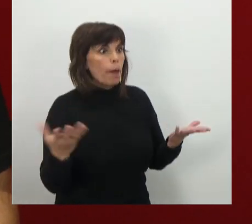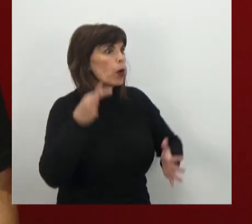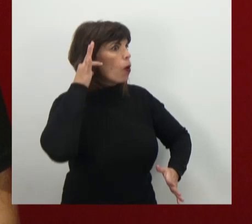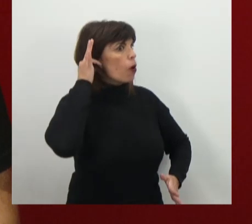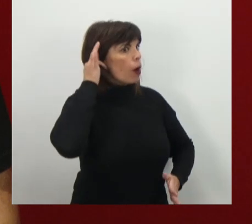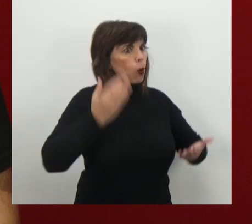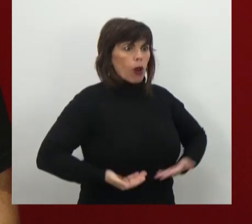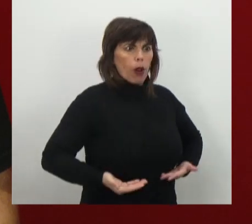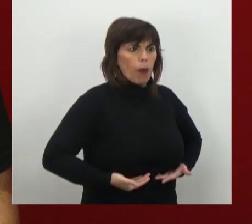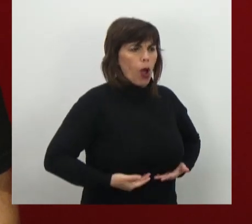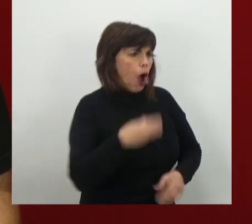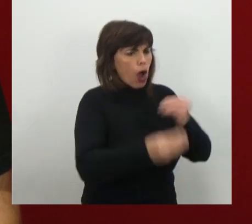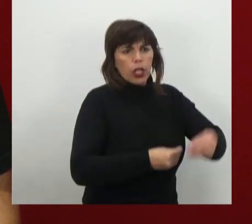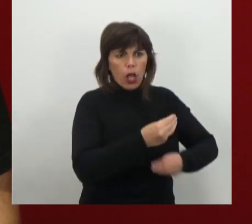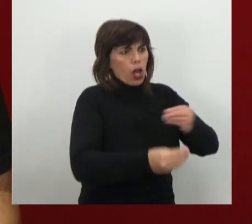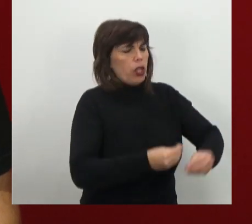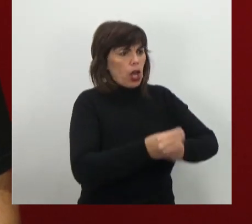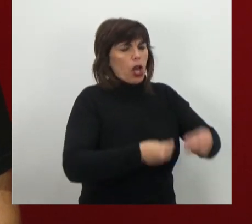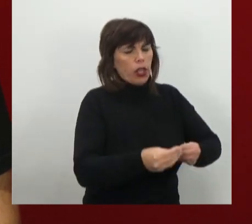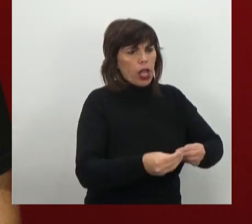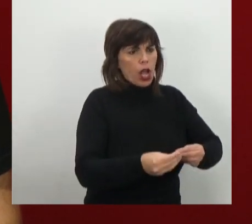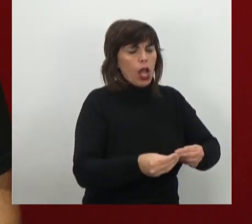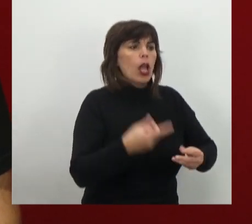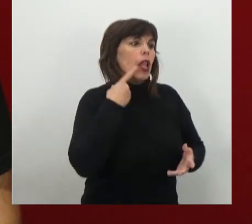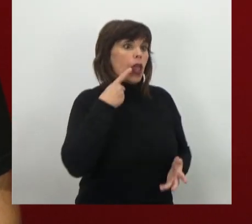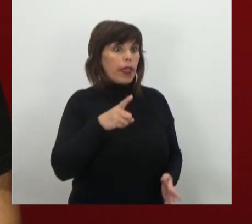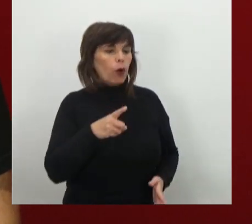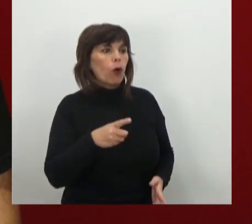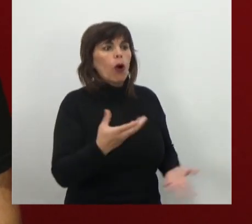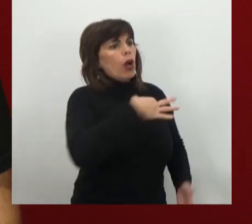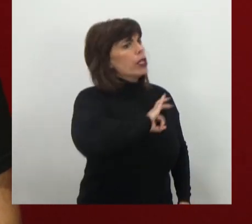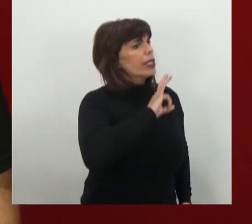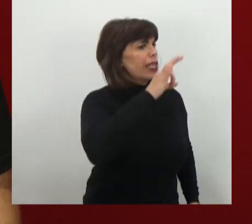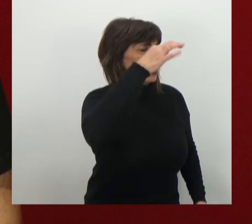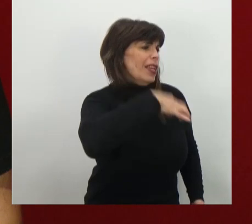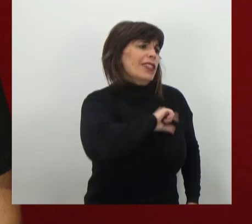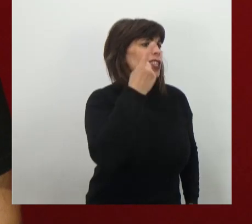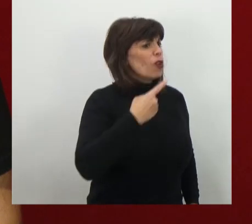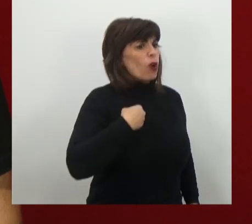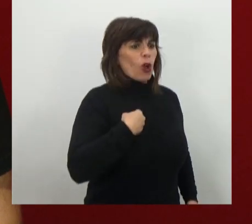mi hermana me deje servir sola? Dile pues que me ayude.